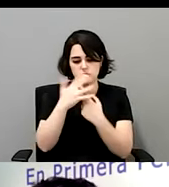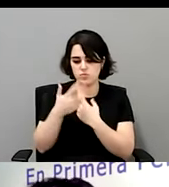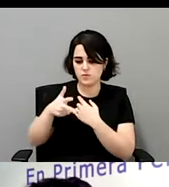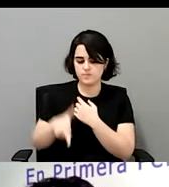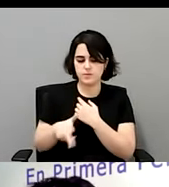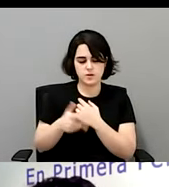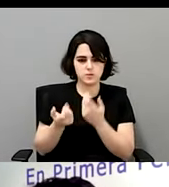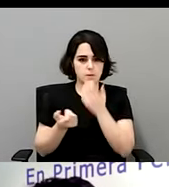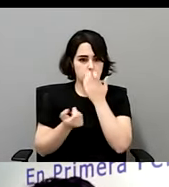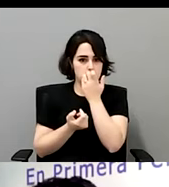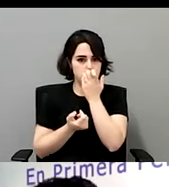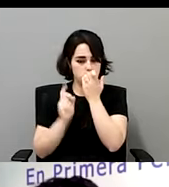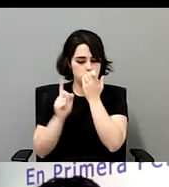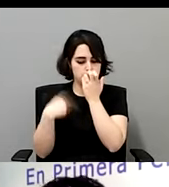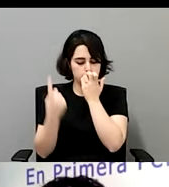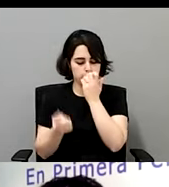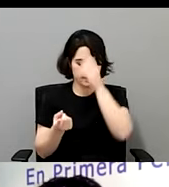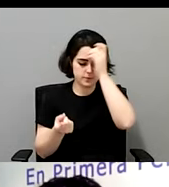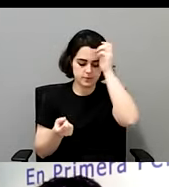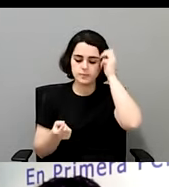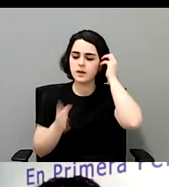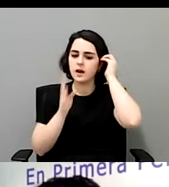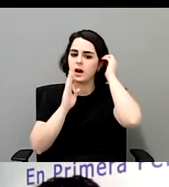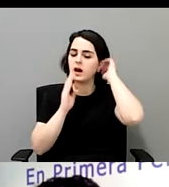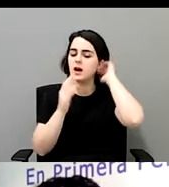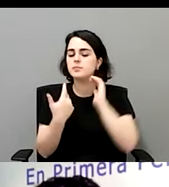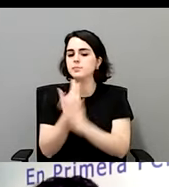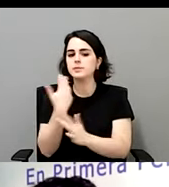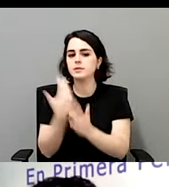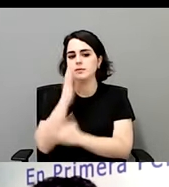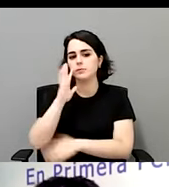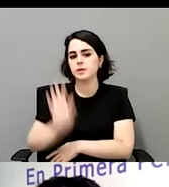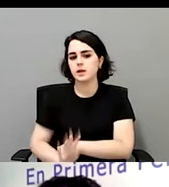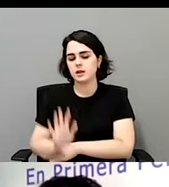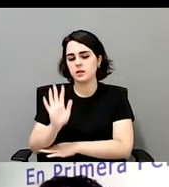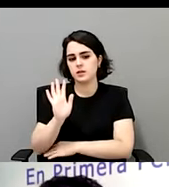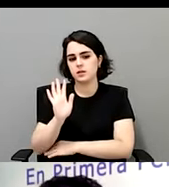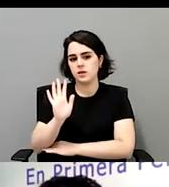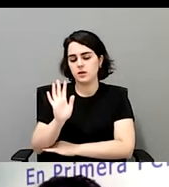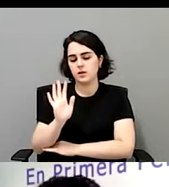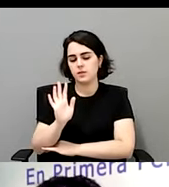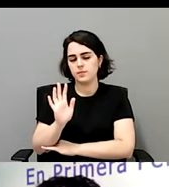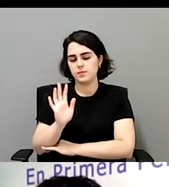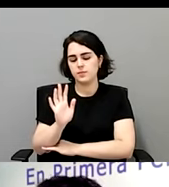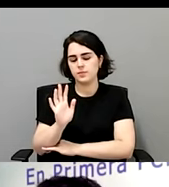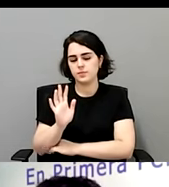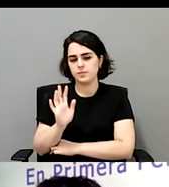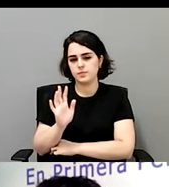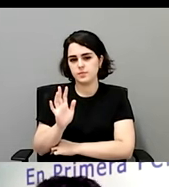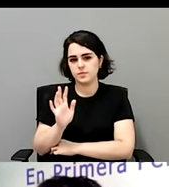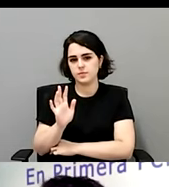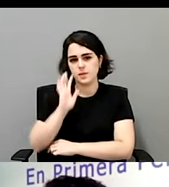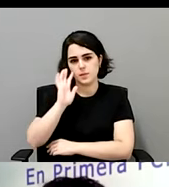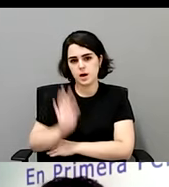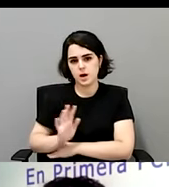luego, lo que tú has comentado, que parece ser que ya se está solventando,